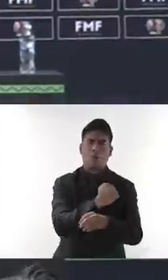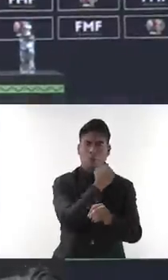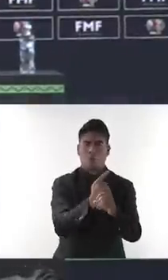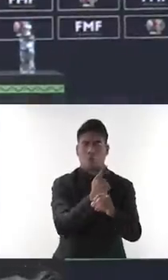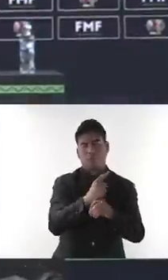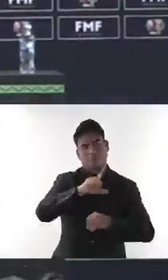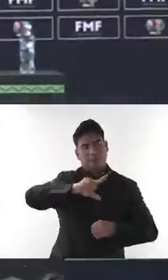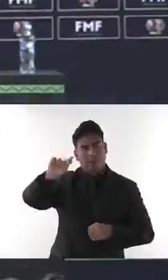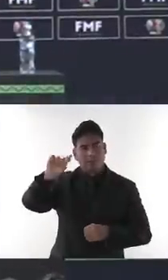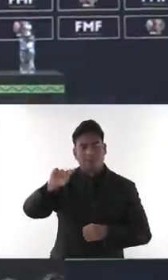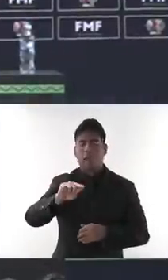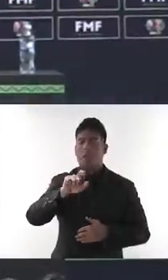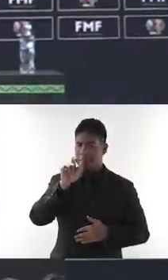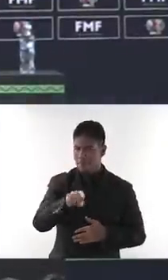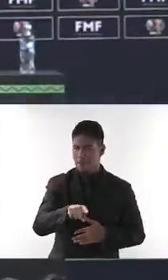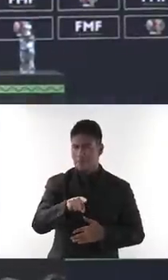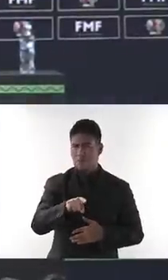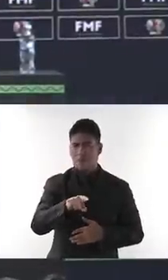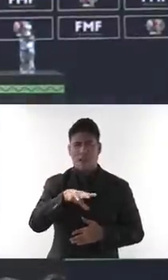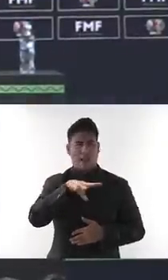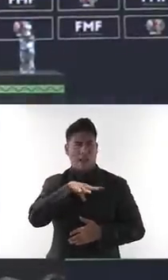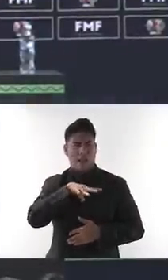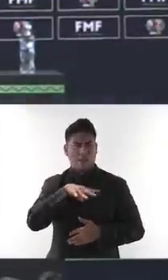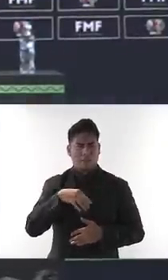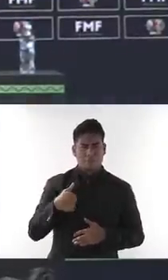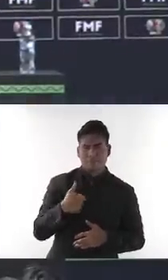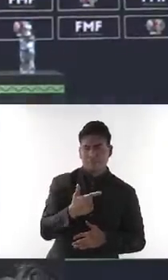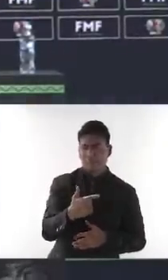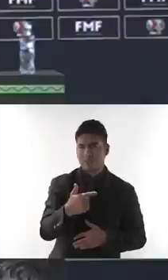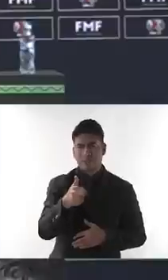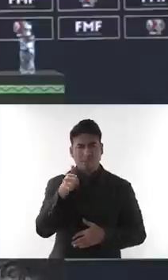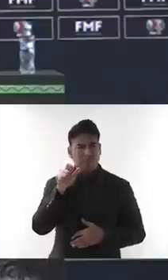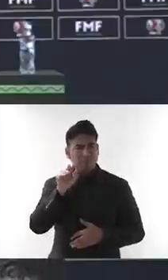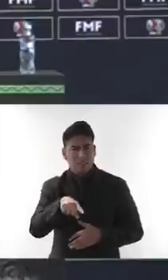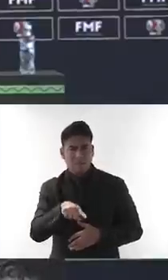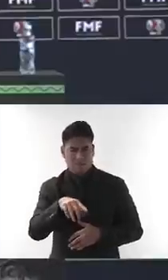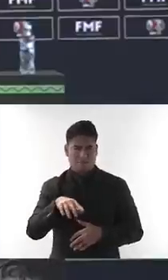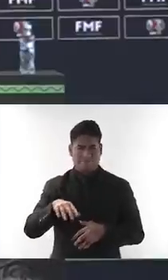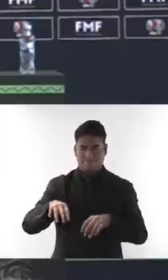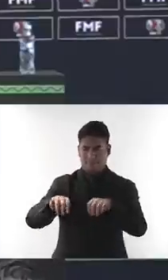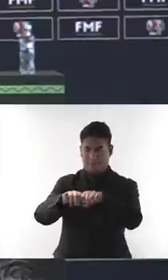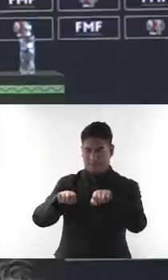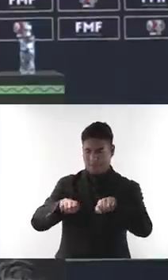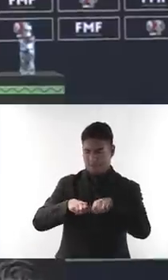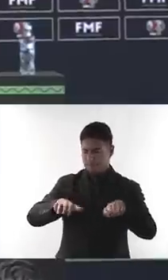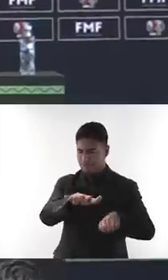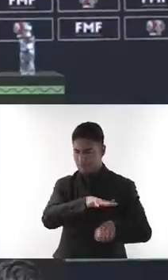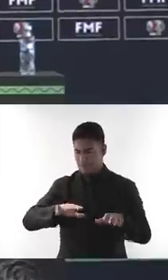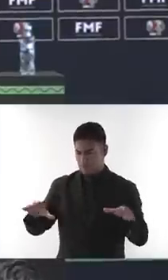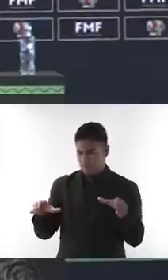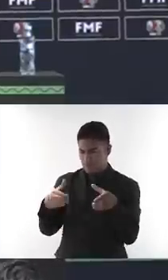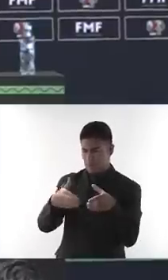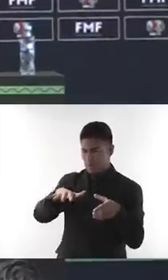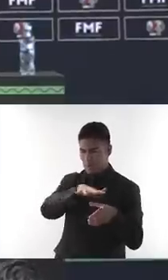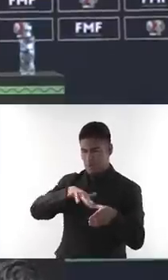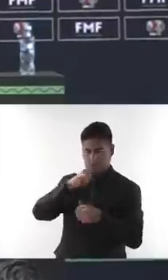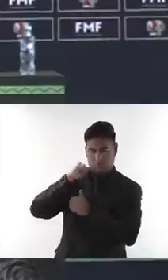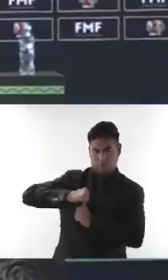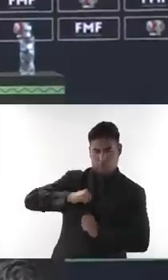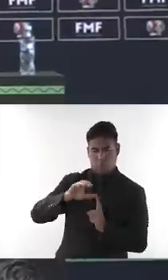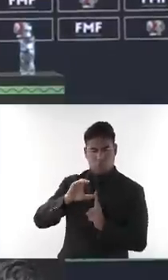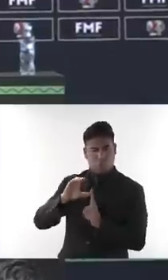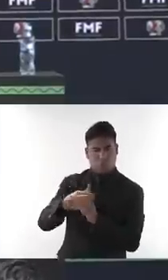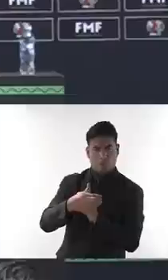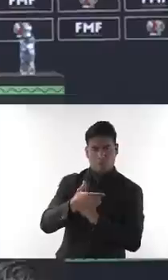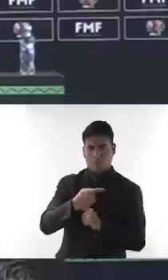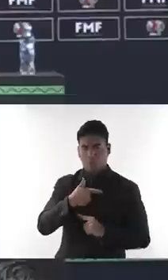de la autocrítica que se manejó, hablabas del cuerpo técnico anterior. ¿Fue un error no haber cortado